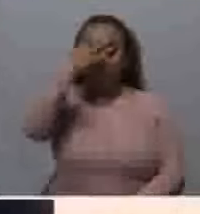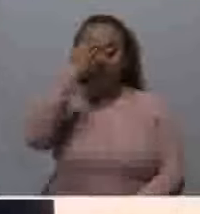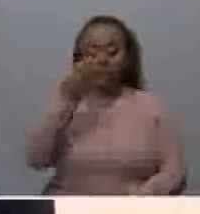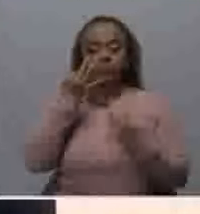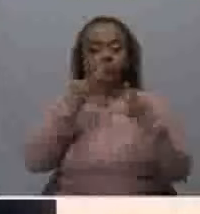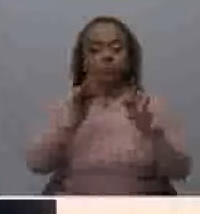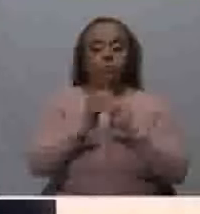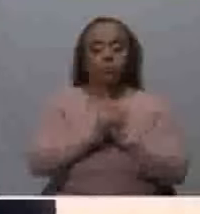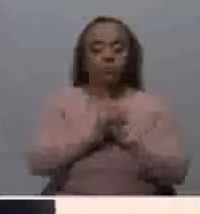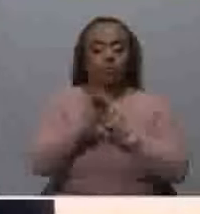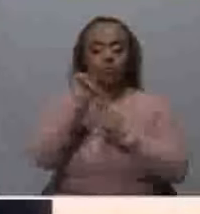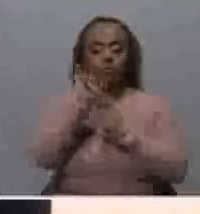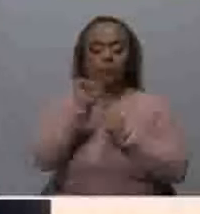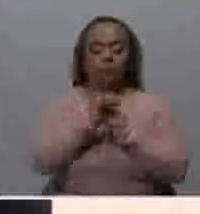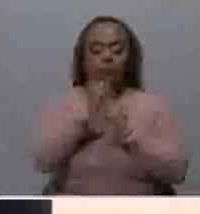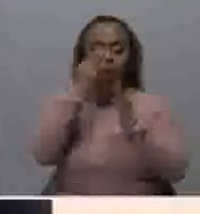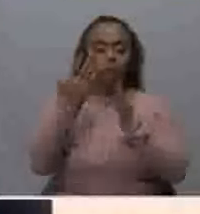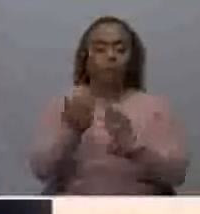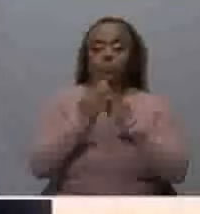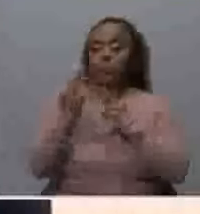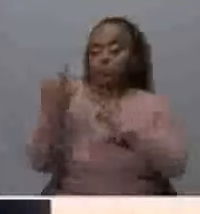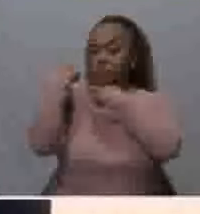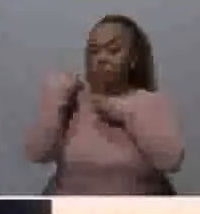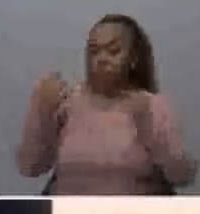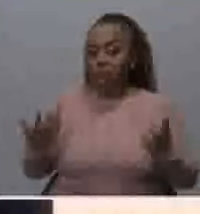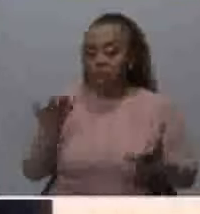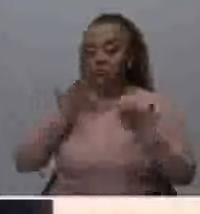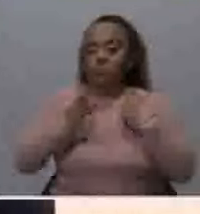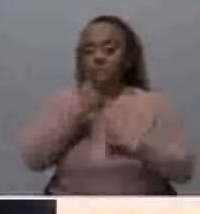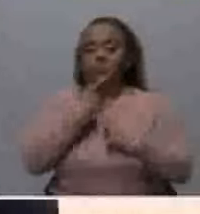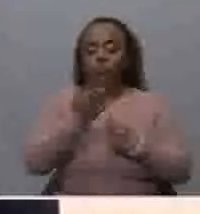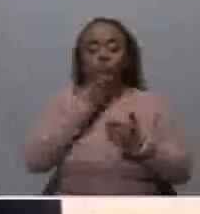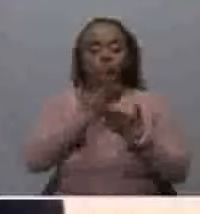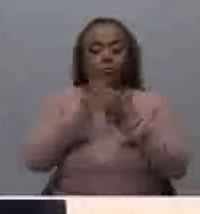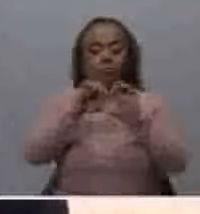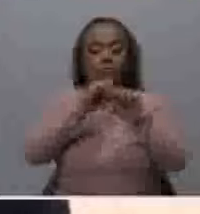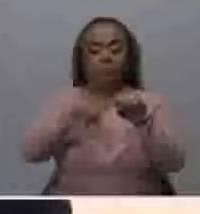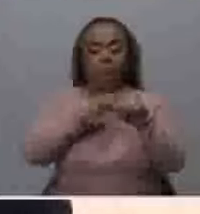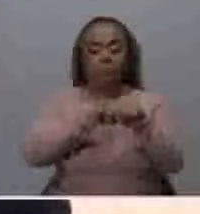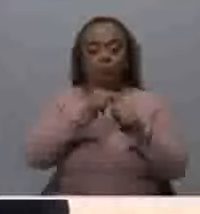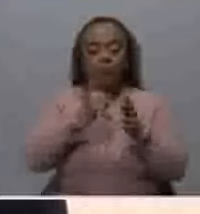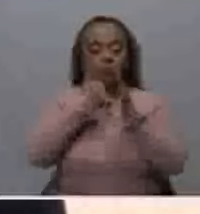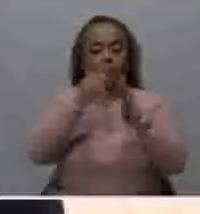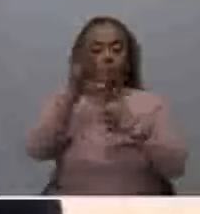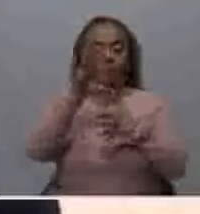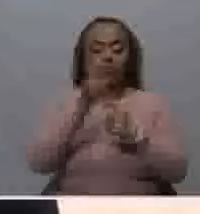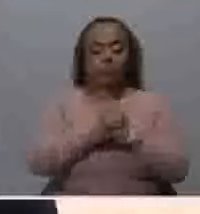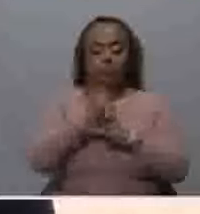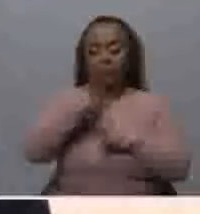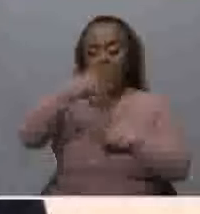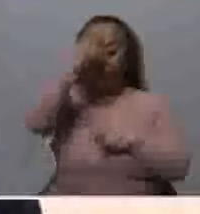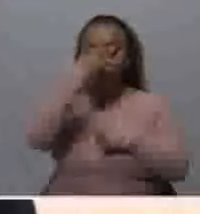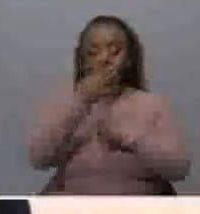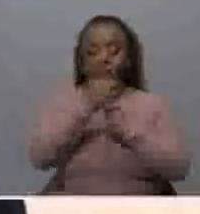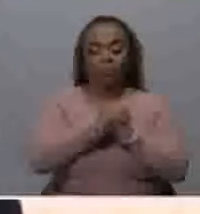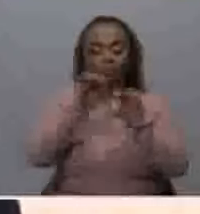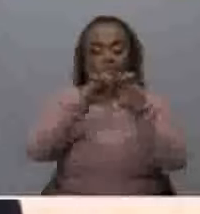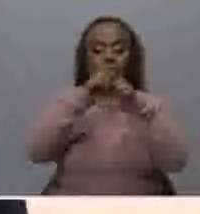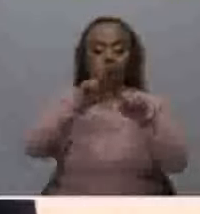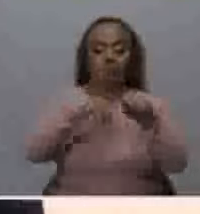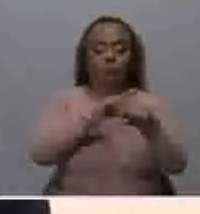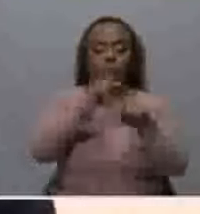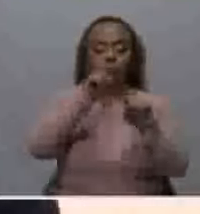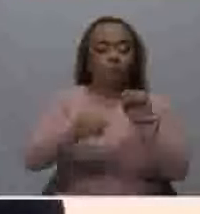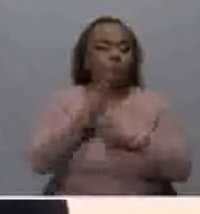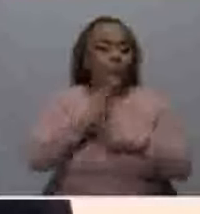tratan de ser responsables quizás, y decir, bueno, somos una selección, estamos en Copa América. Creo que una selección en Copa América no puede